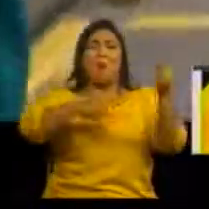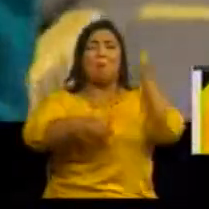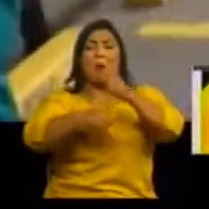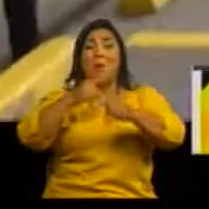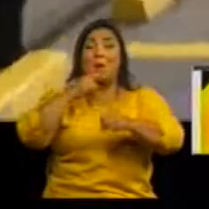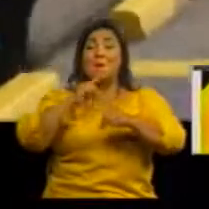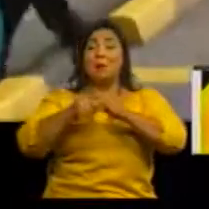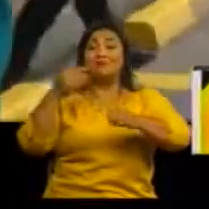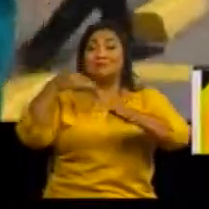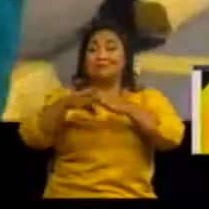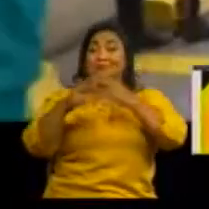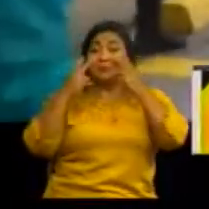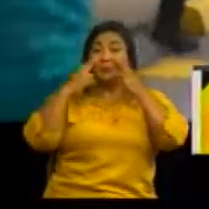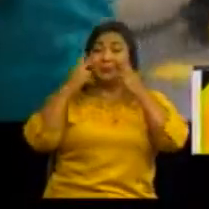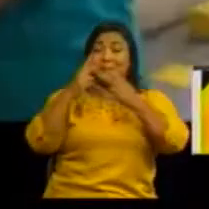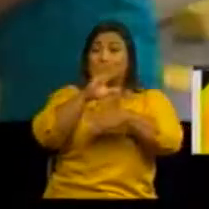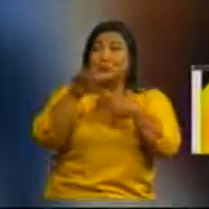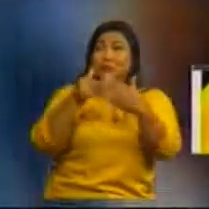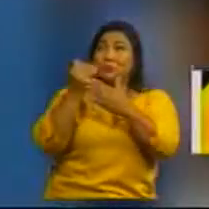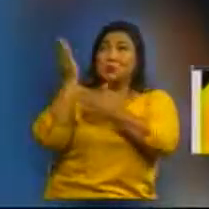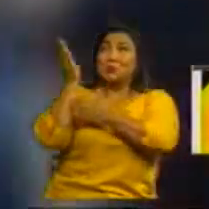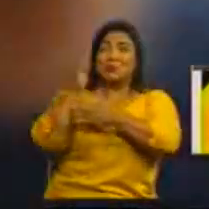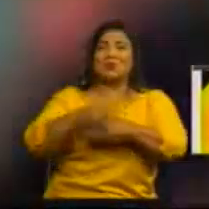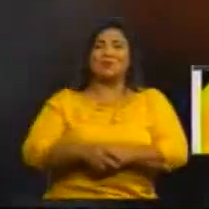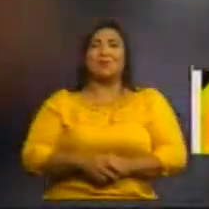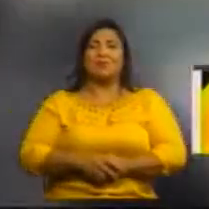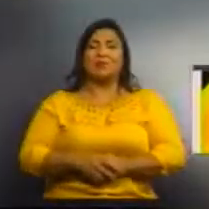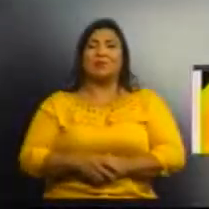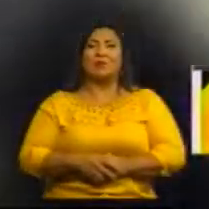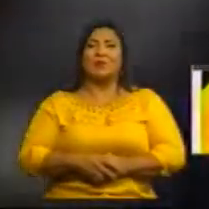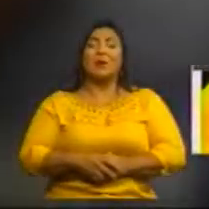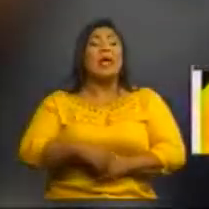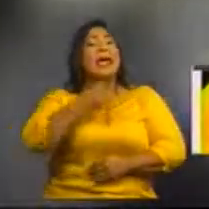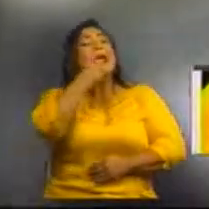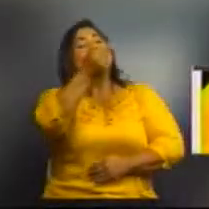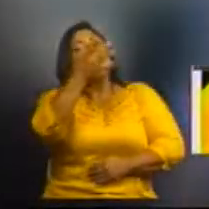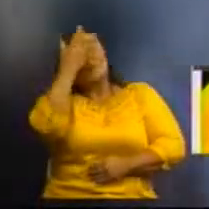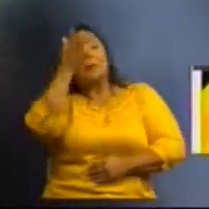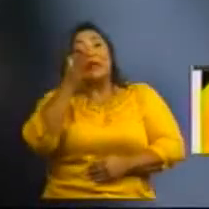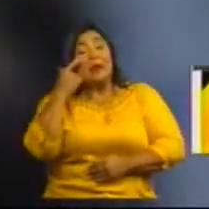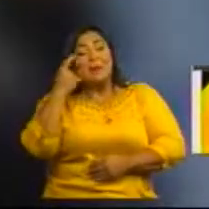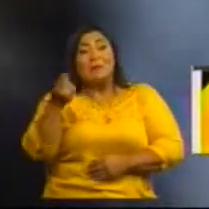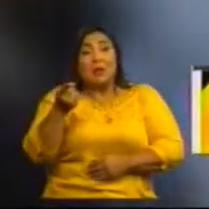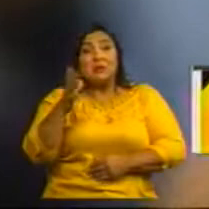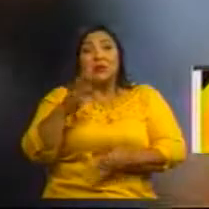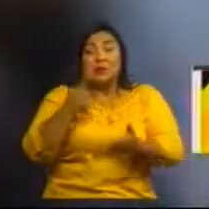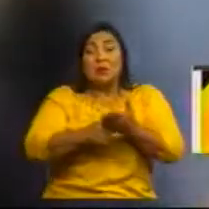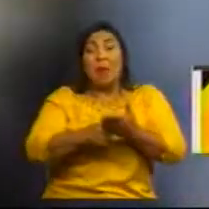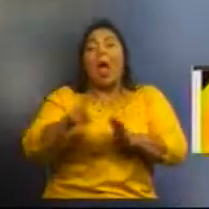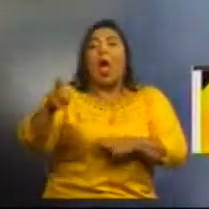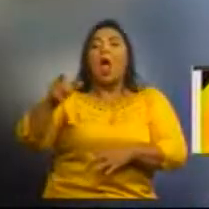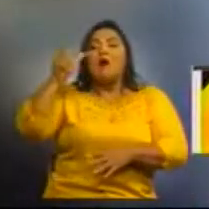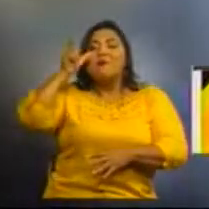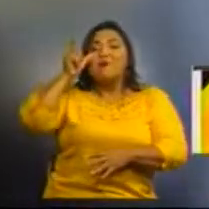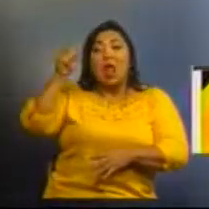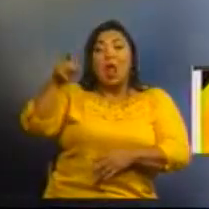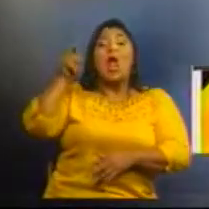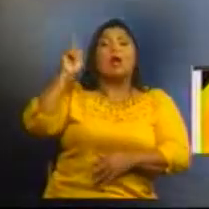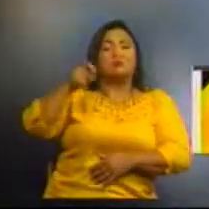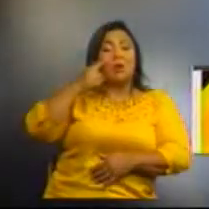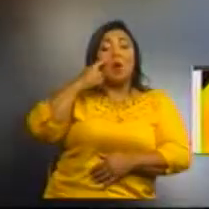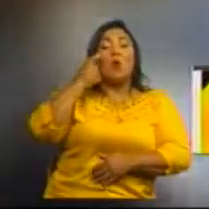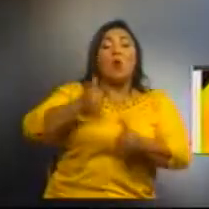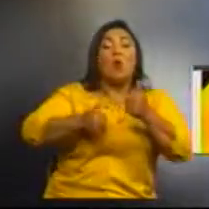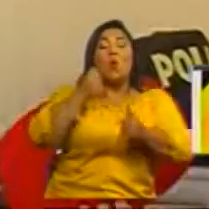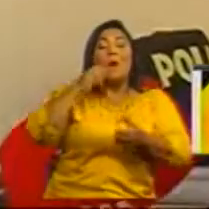unidad de flagrancia, esto ocurría. ¿Cuál es el delito? Dígame cuál es el delito, porque está detenido. El fiscal determinará cuál es el delito que los